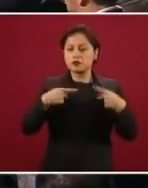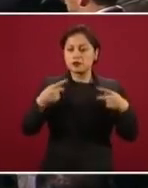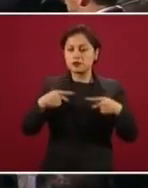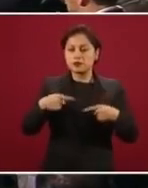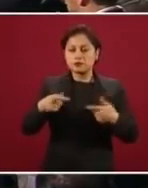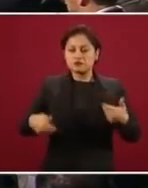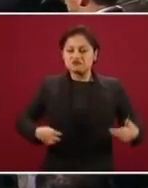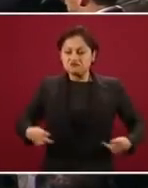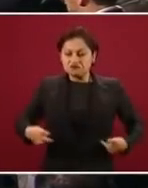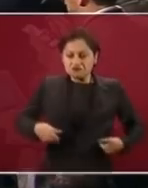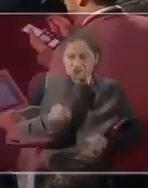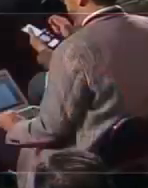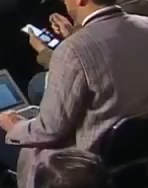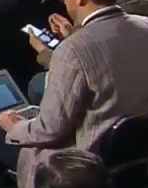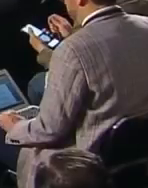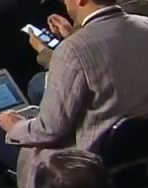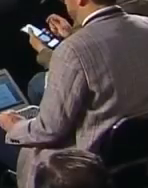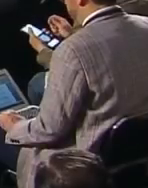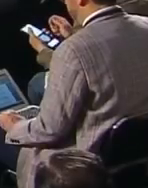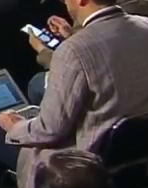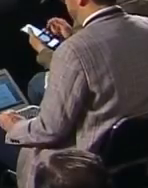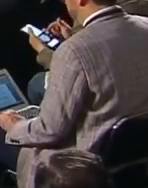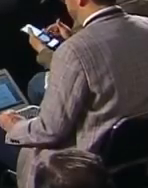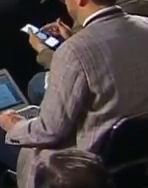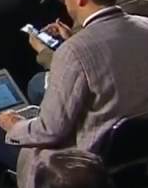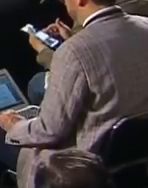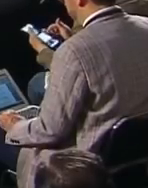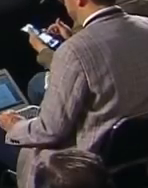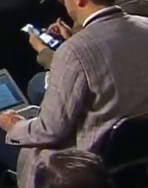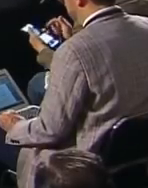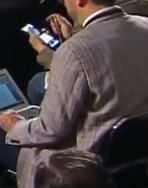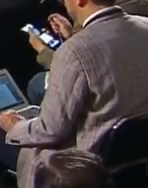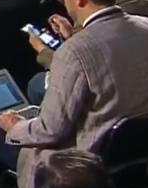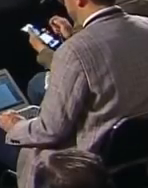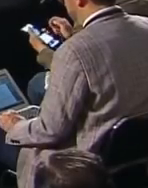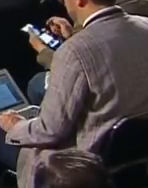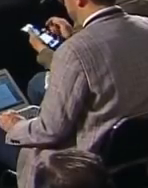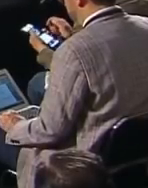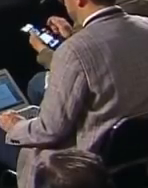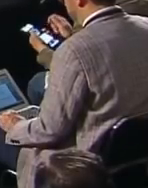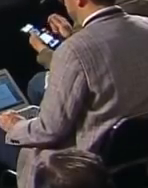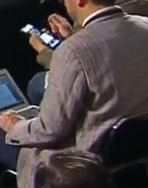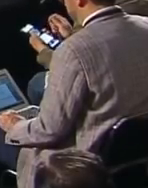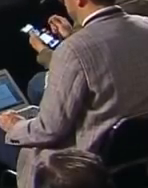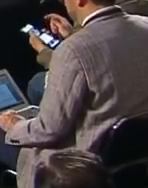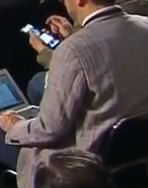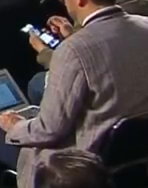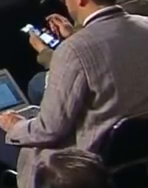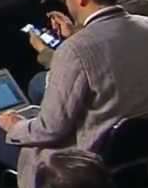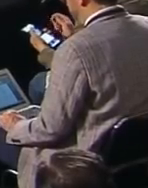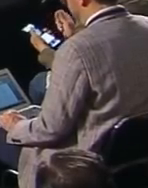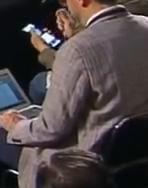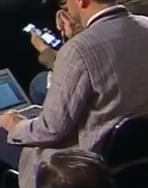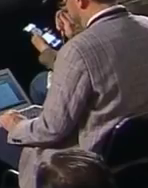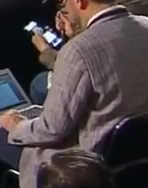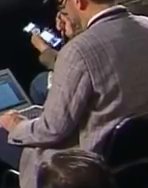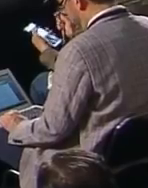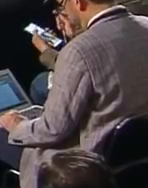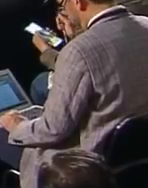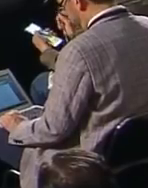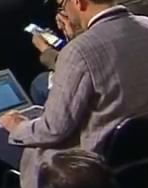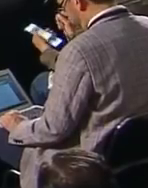si me vas a ayudar muy bien bueno lo primero como decía al principio